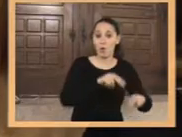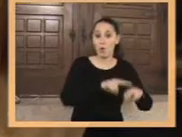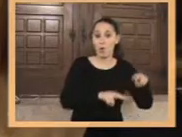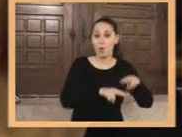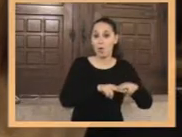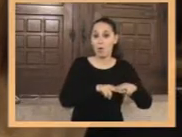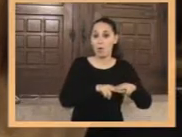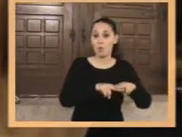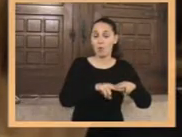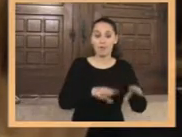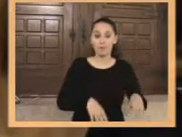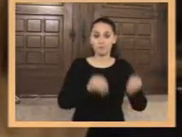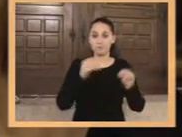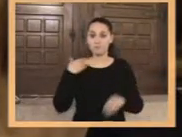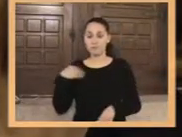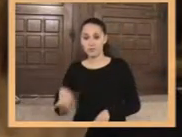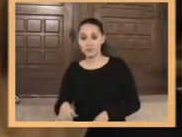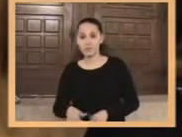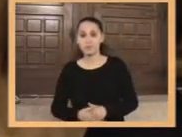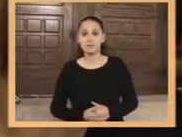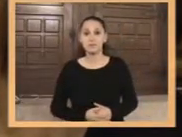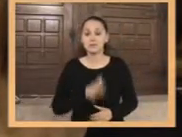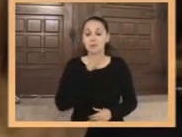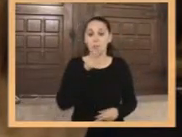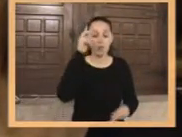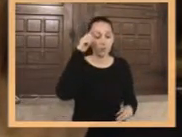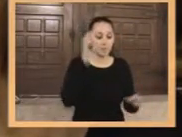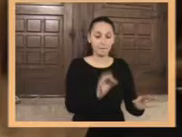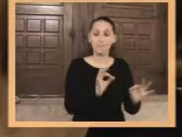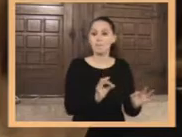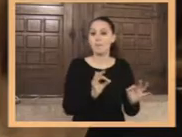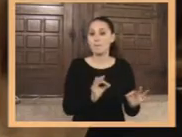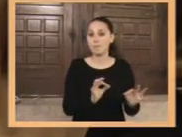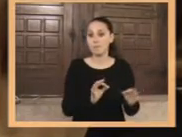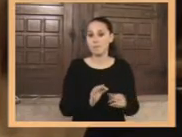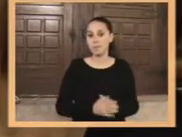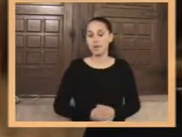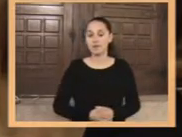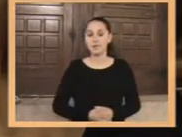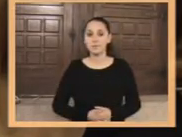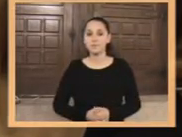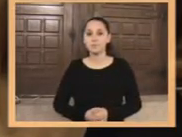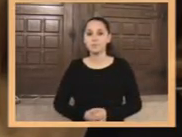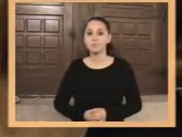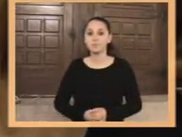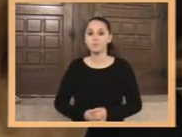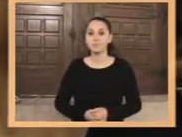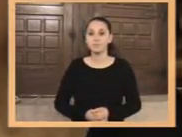es considerable el peligro que corren precisamente las personas que accedan a esa obra.